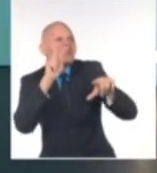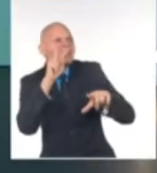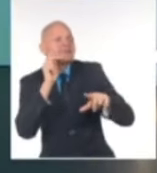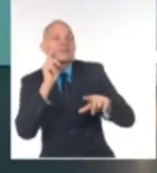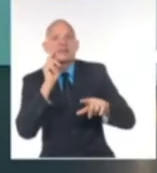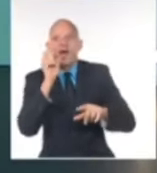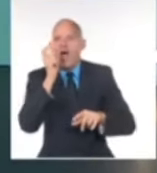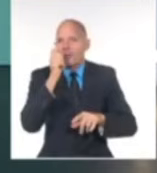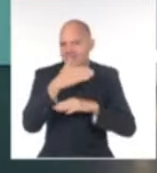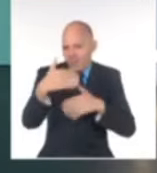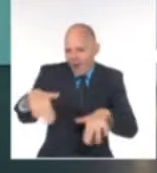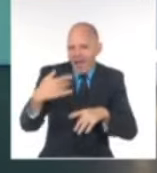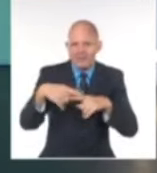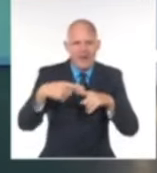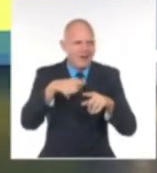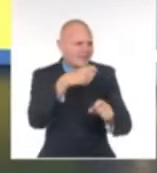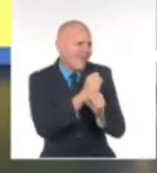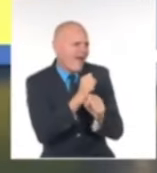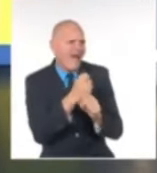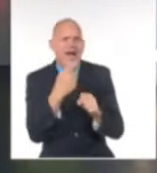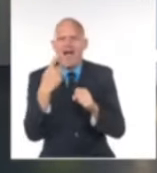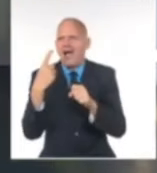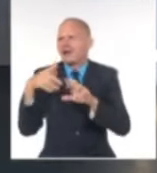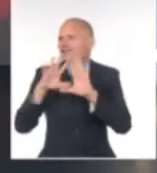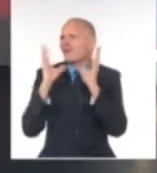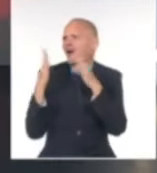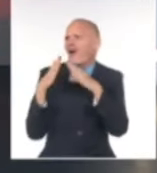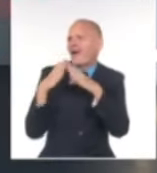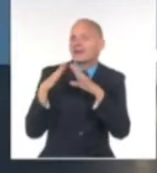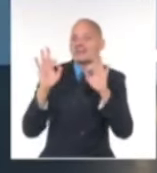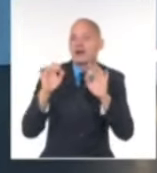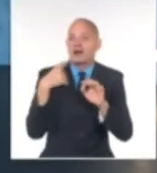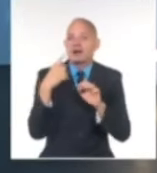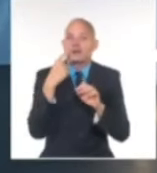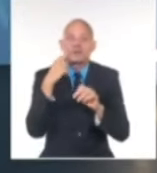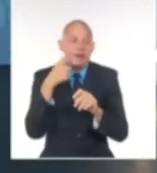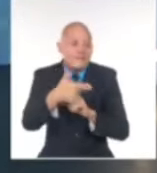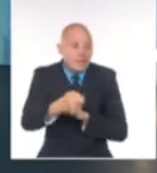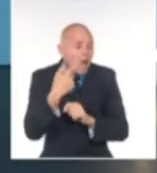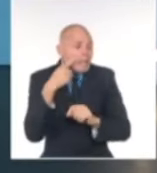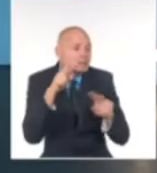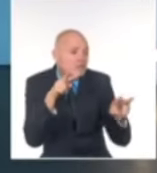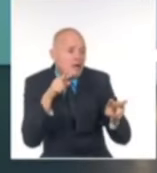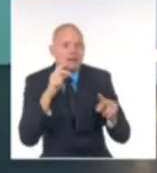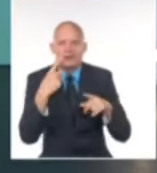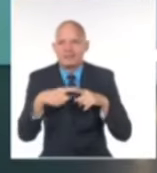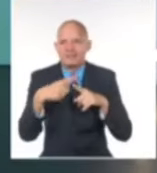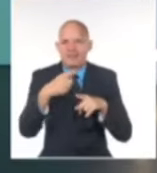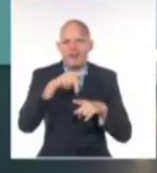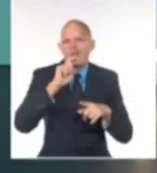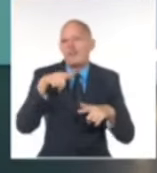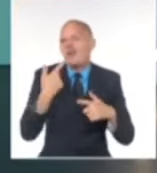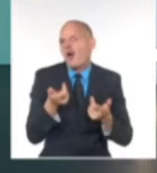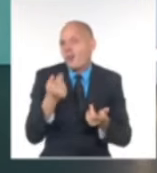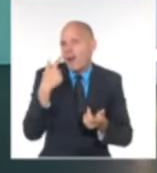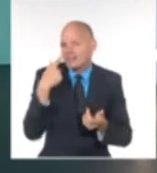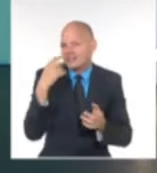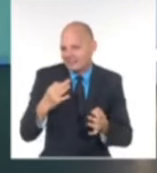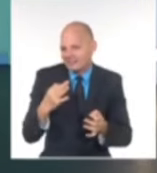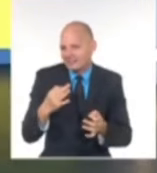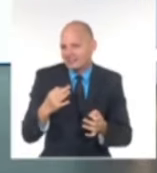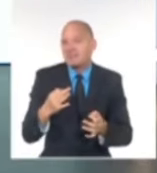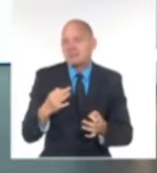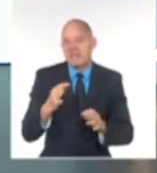las calles, en los centros laborales, en los hogares, estuvimos todos al tanto de lo que sucedía en la lucha grecorromana. Esperamos